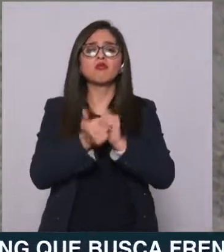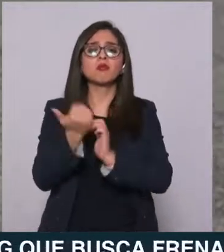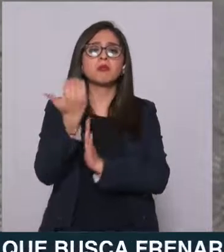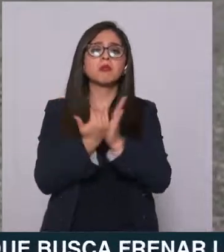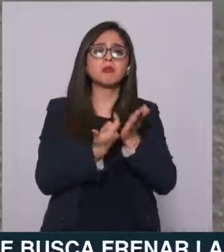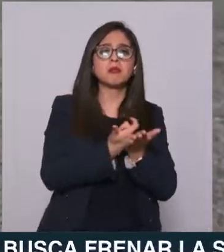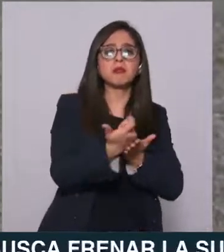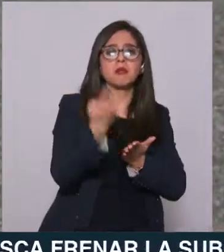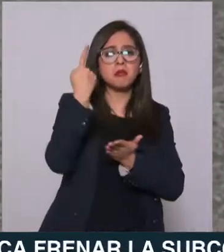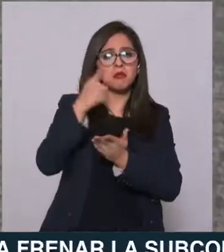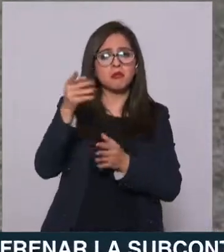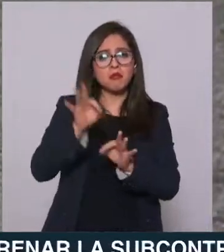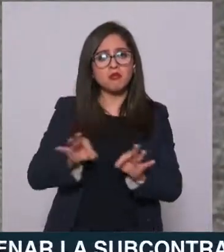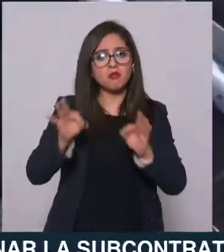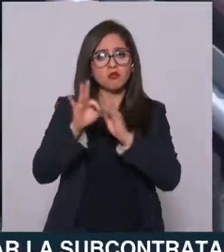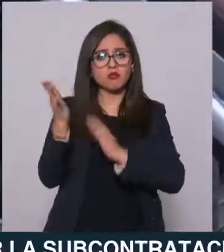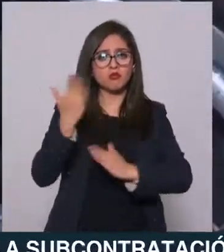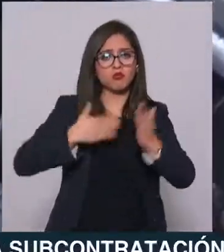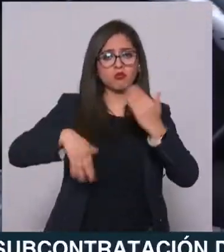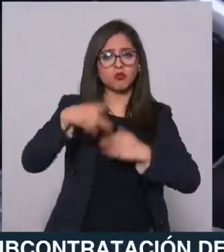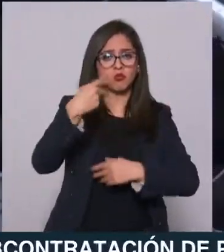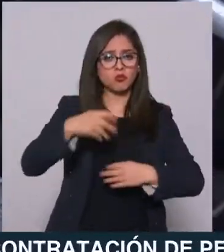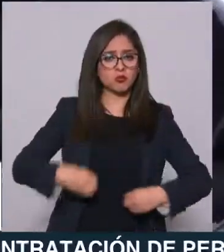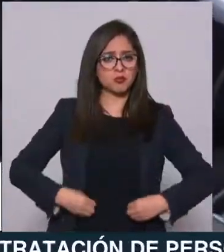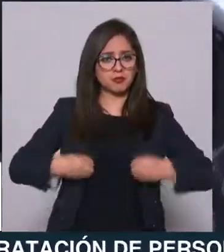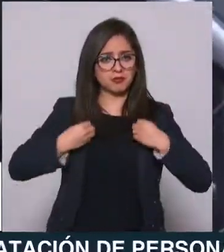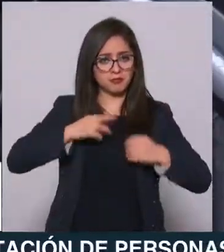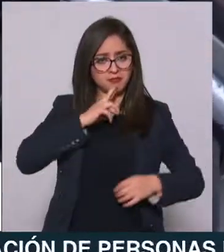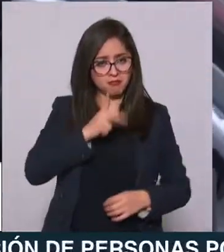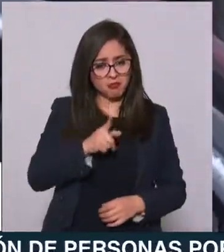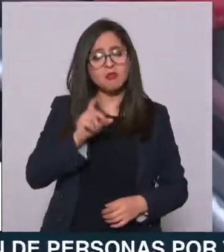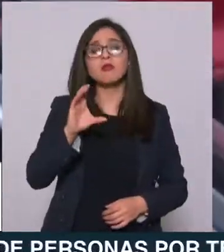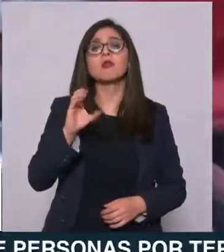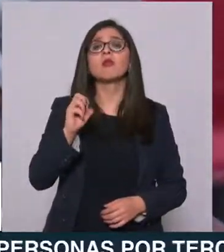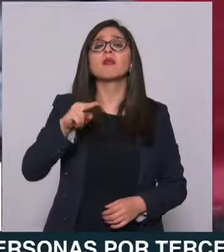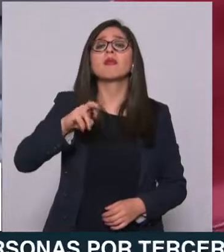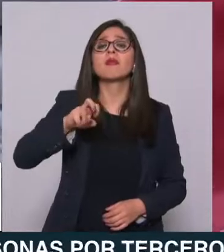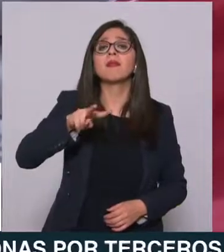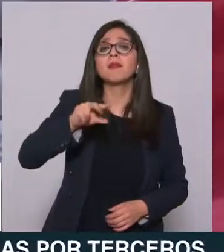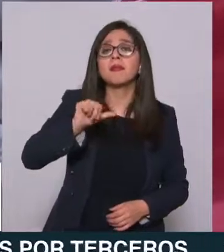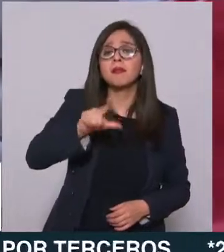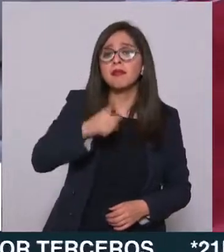impide mejorar su desarrollo y calidad de vida. Pues de acuerdo con el Coneval, la mitad de las